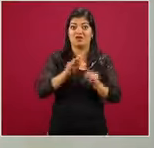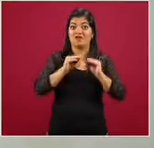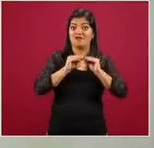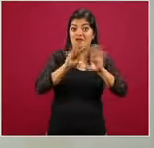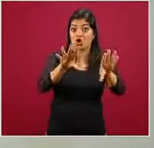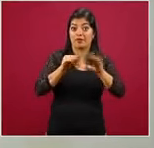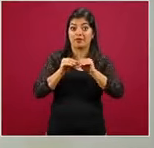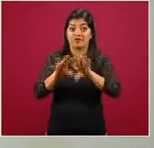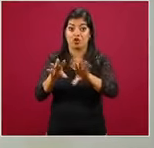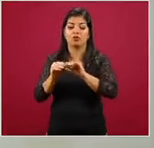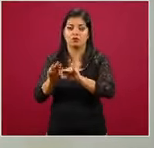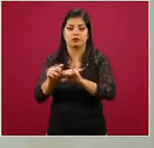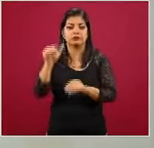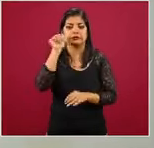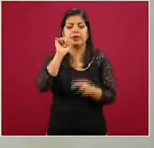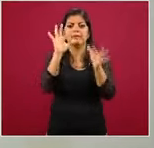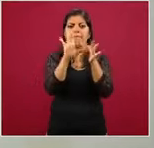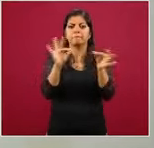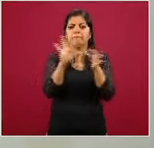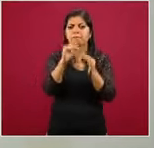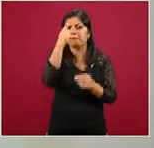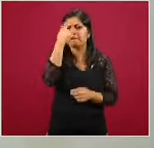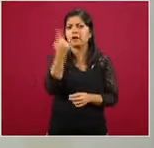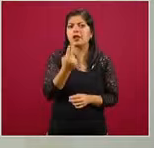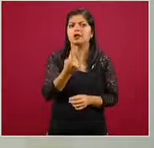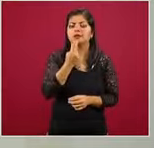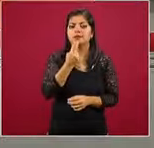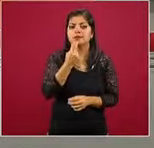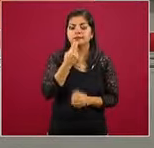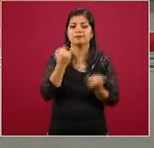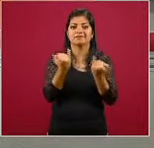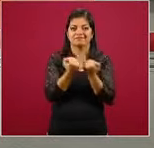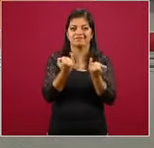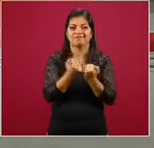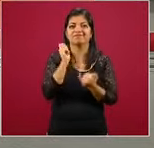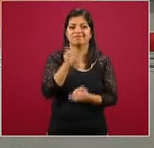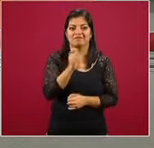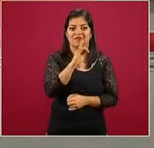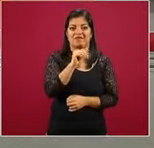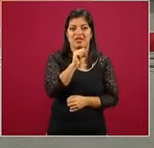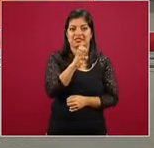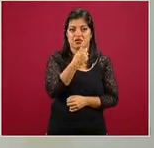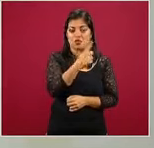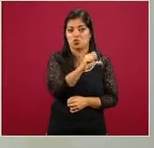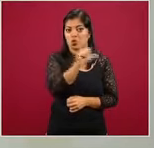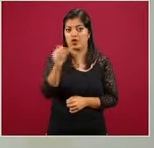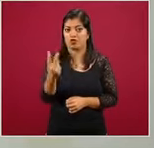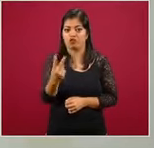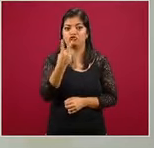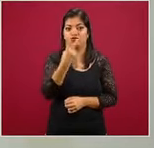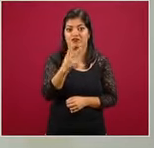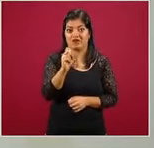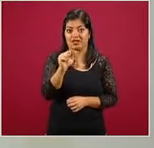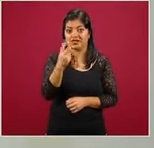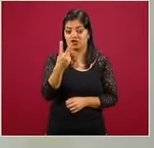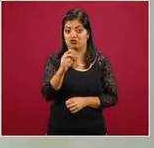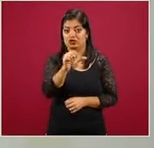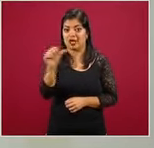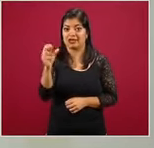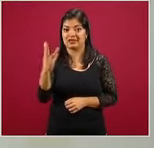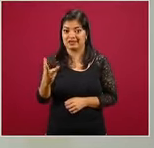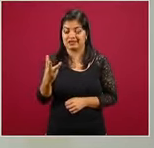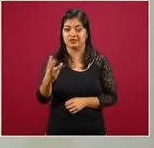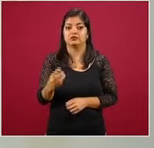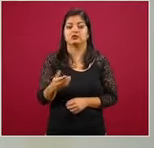comunicación y explicamos el propósito. Lo hicimos cuando cambiamos de fase 1 a 2, de la 2 a la 3, ahora que entramos